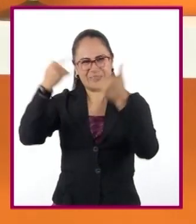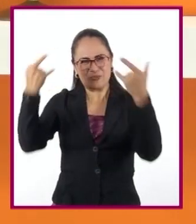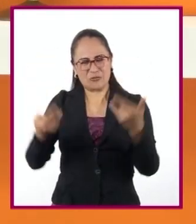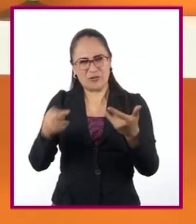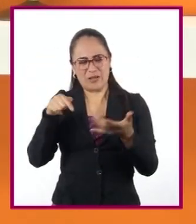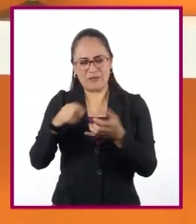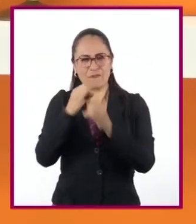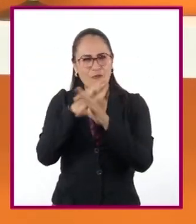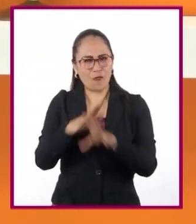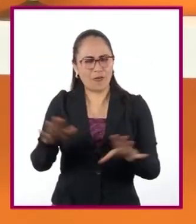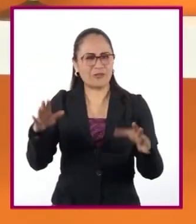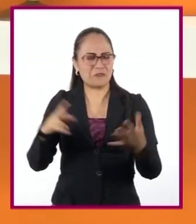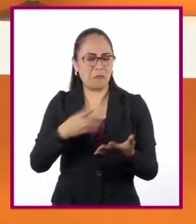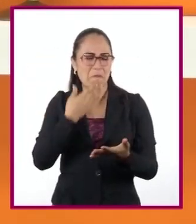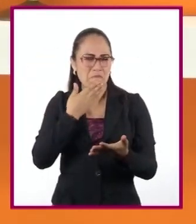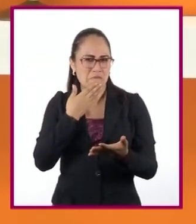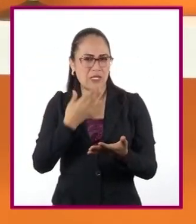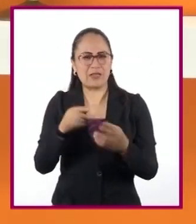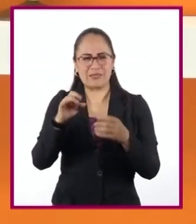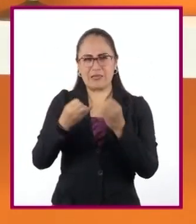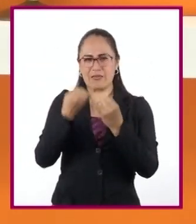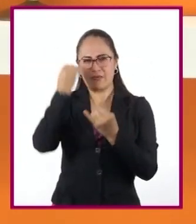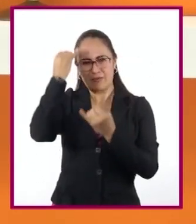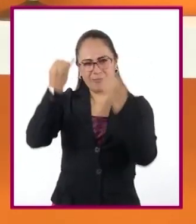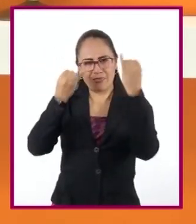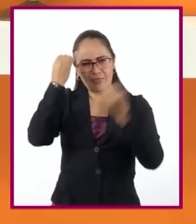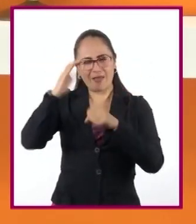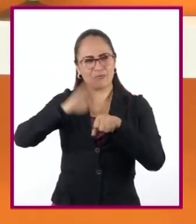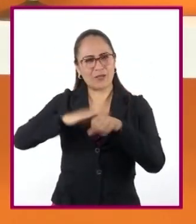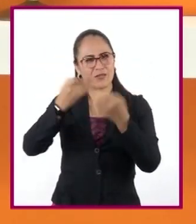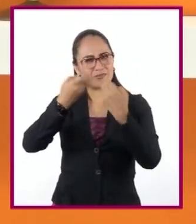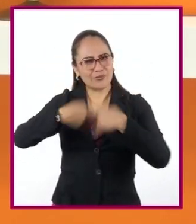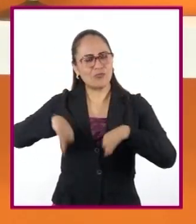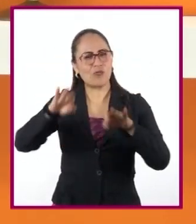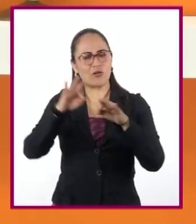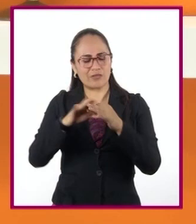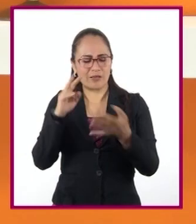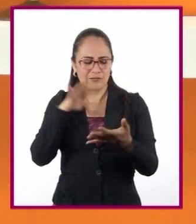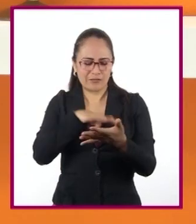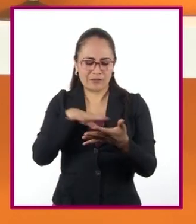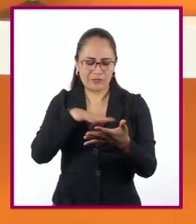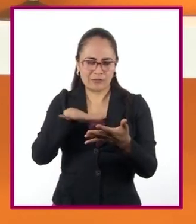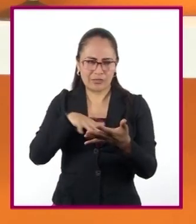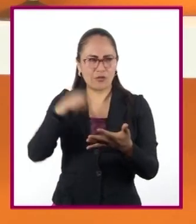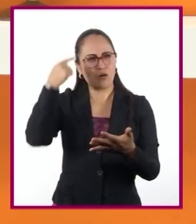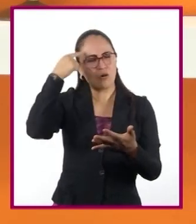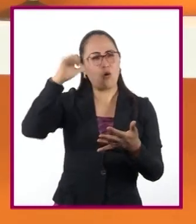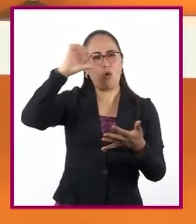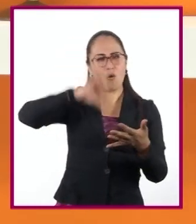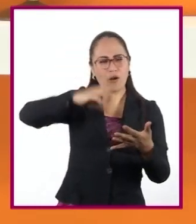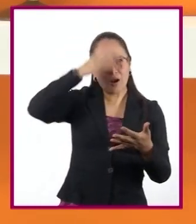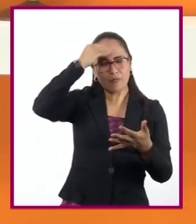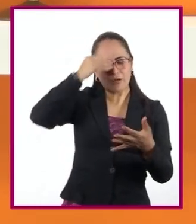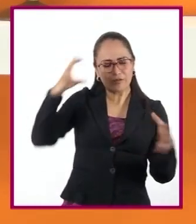valiosa. Identifiquen las ideas principales para que les permita complementar lo aprendido.